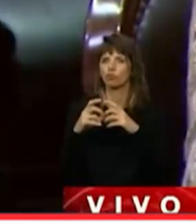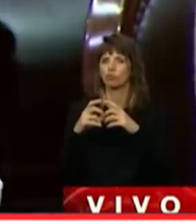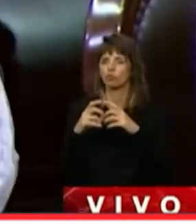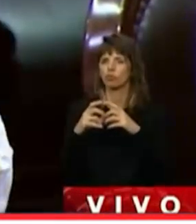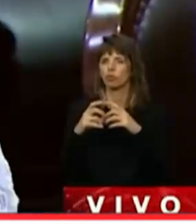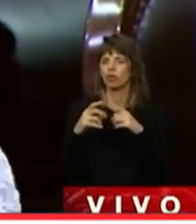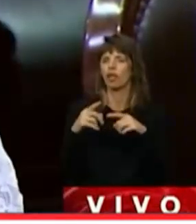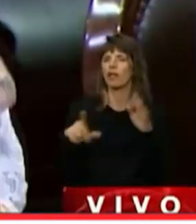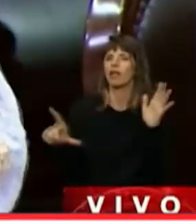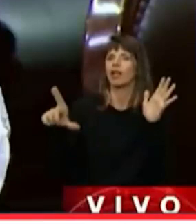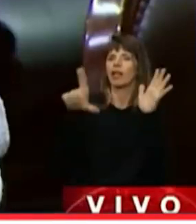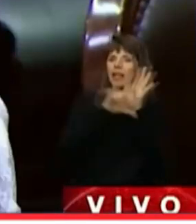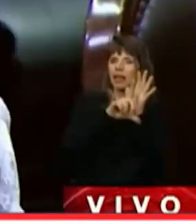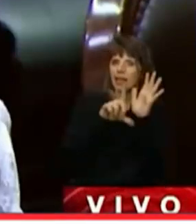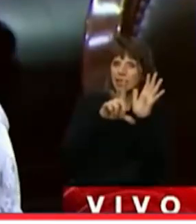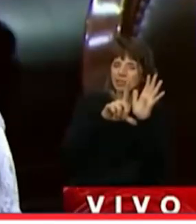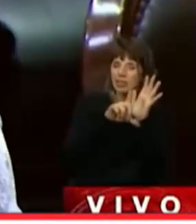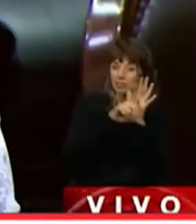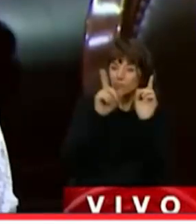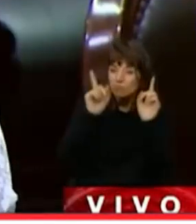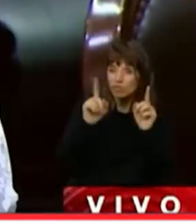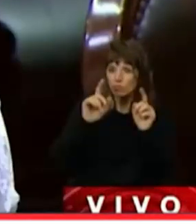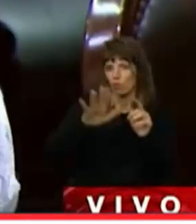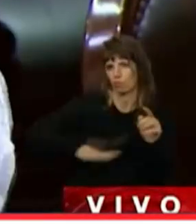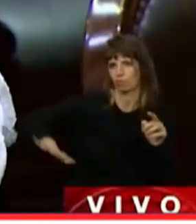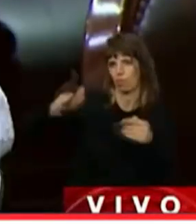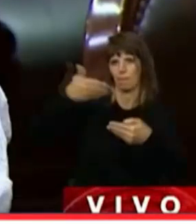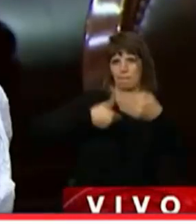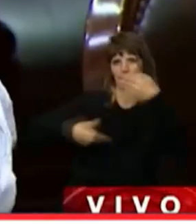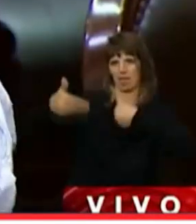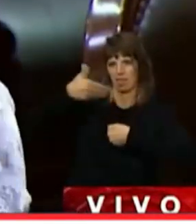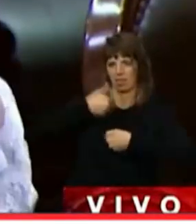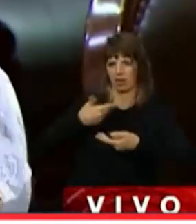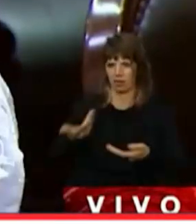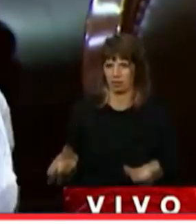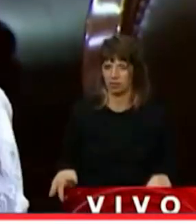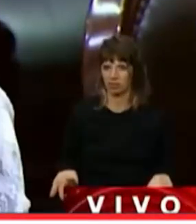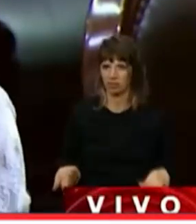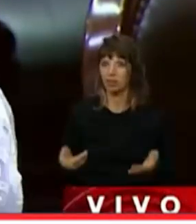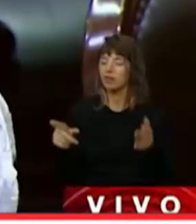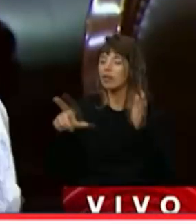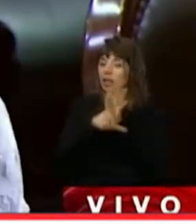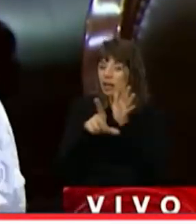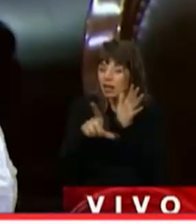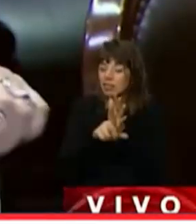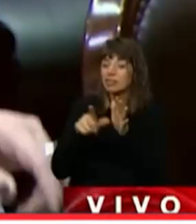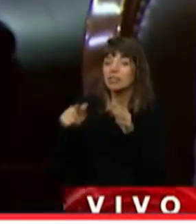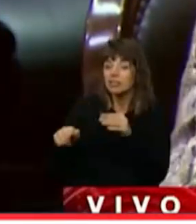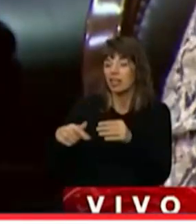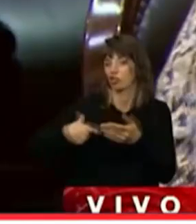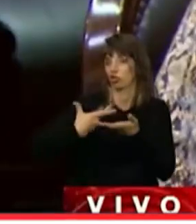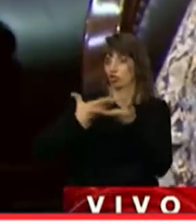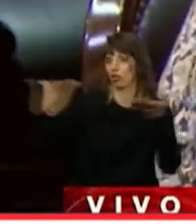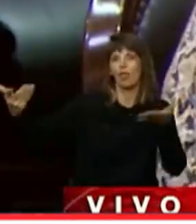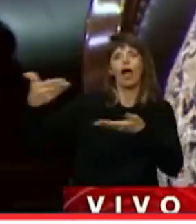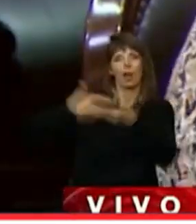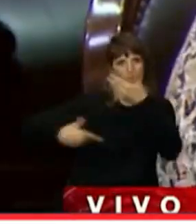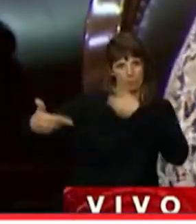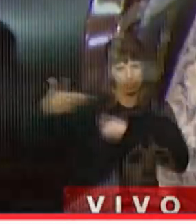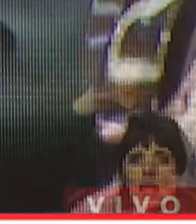estábamos tratando y debatiendo las leyes que demanda la gente, las leyes que quiere nuestra sociedad.